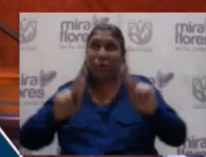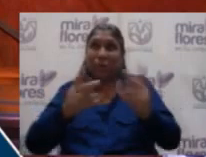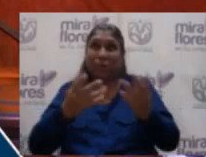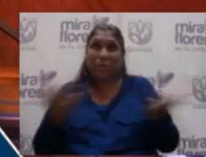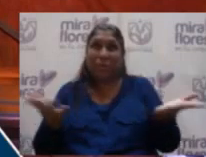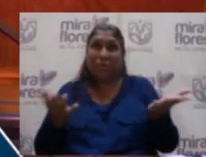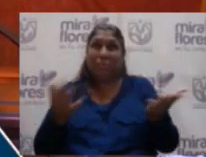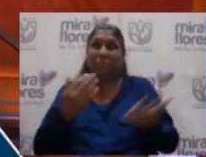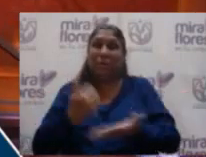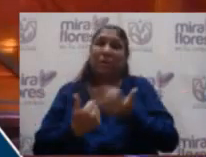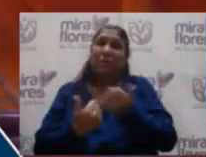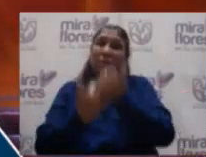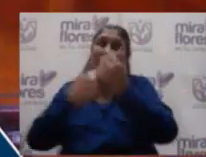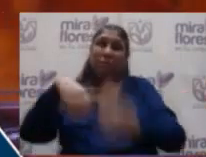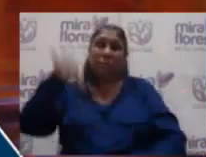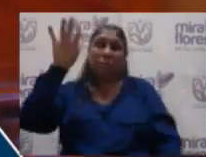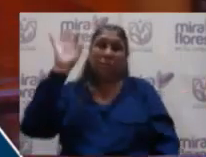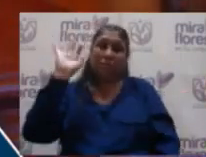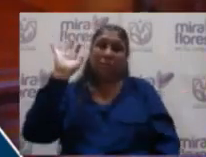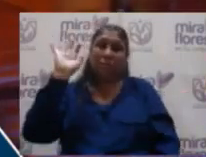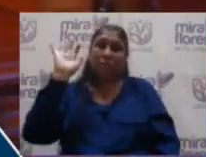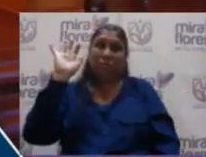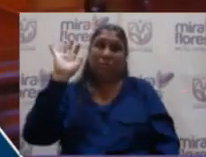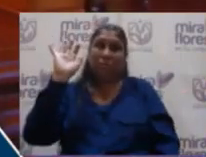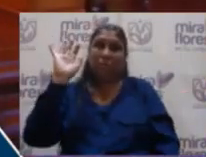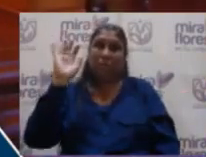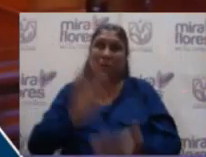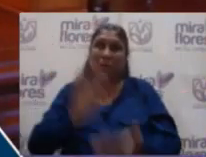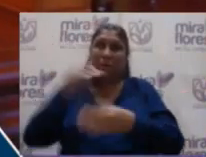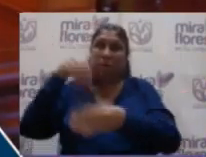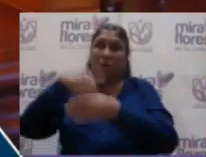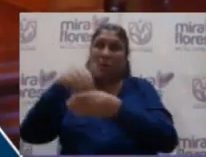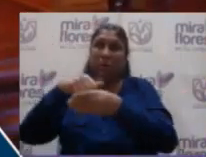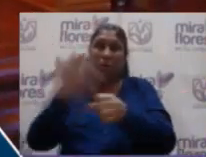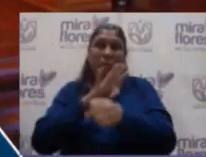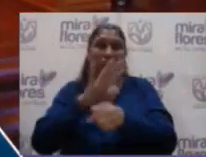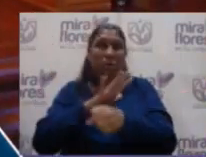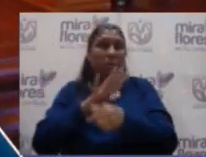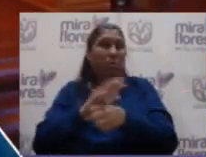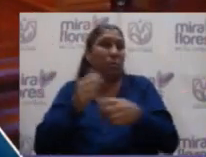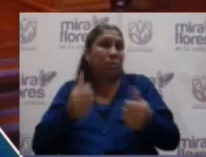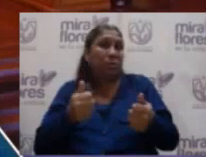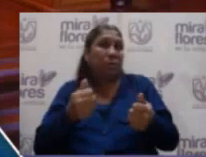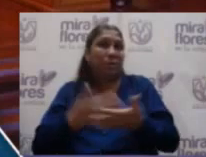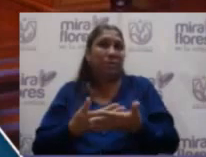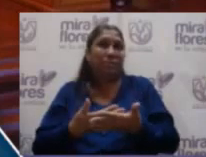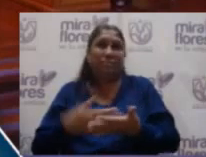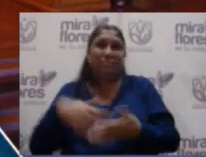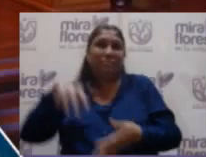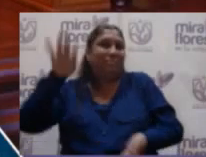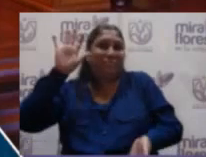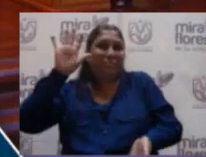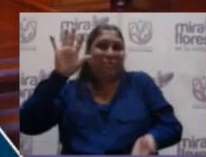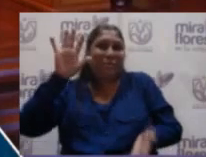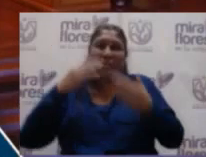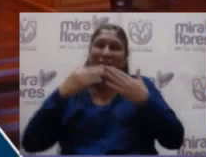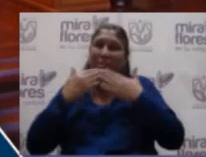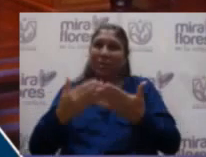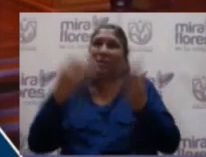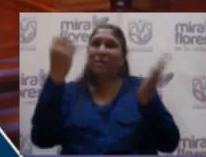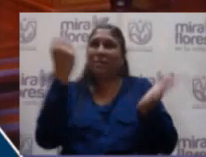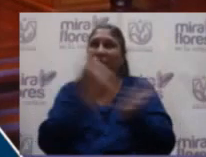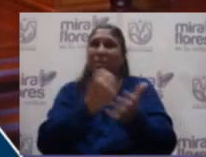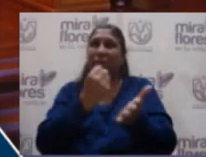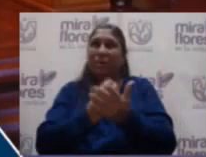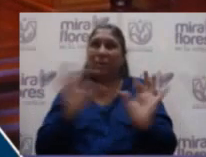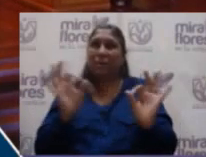que estén a favor, si no se expresan la señal de conformidad. Unanimidad de votos, era evidente que así venía a la mano. Muy bien, muchas gracias, queda aprobado. No